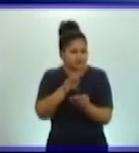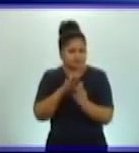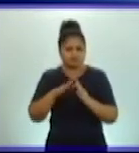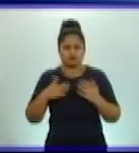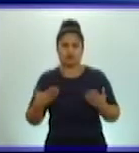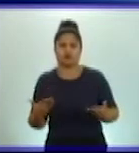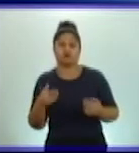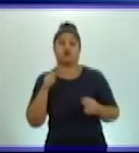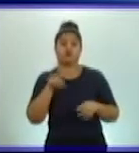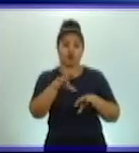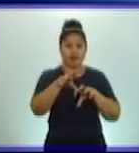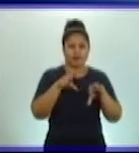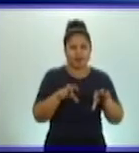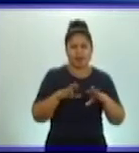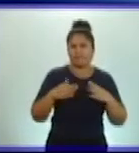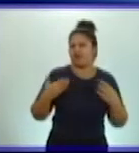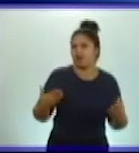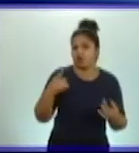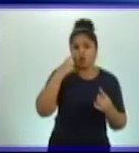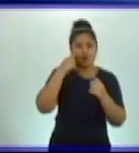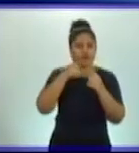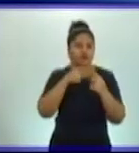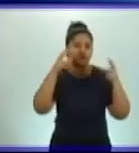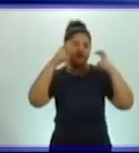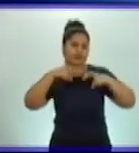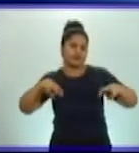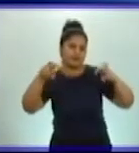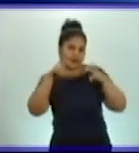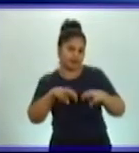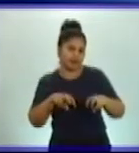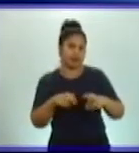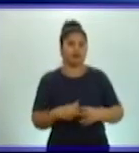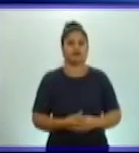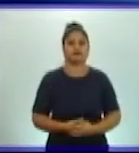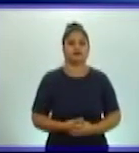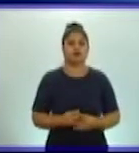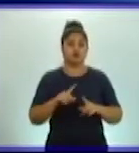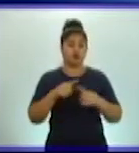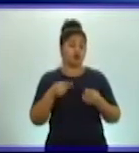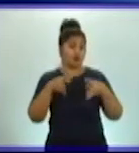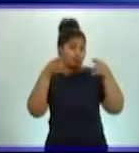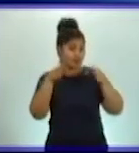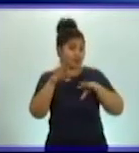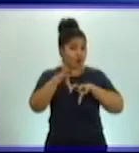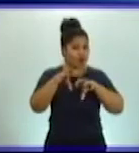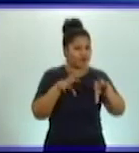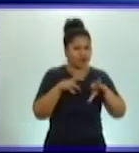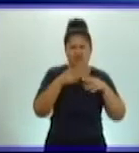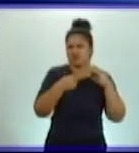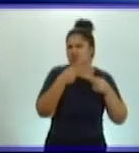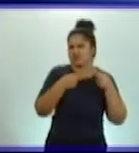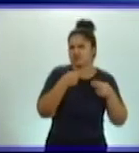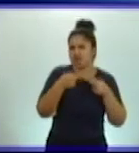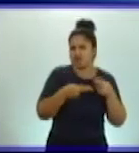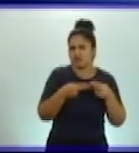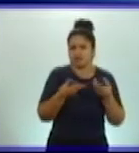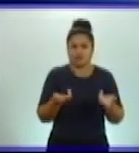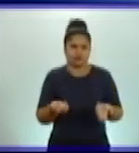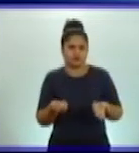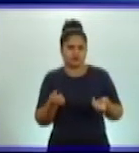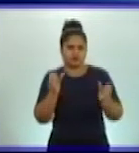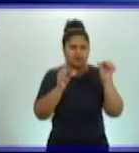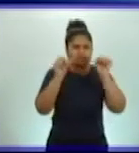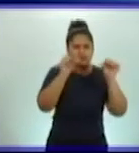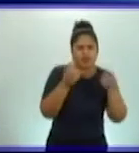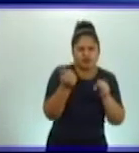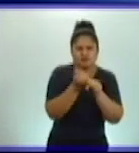de experimento. Es un animal que está sometido a muchas intervenciones, a veces médicas, y que